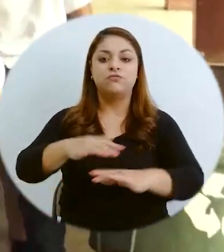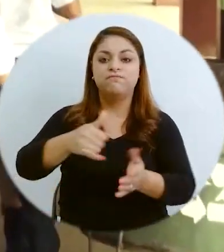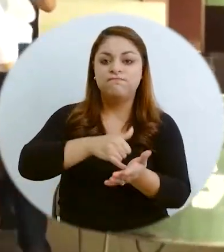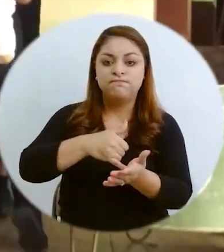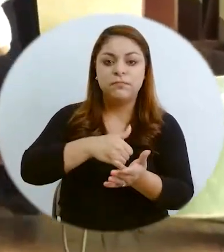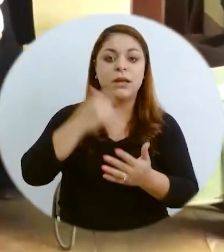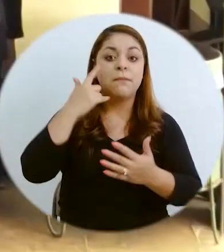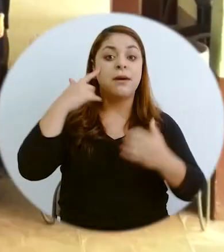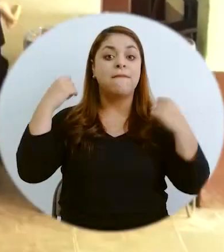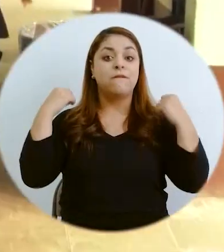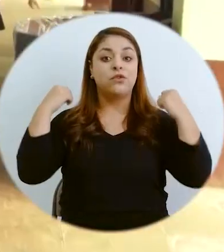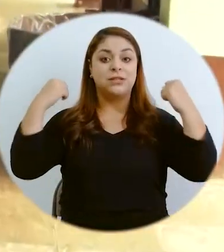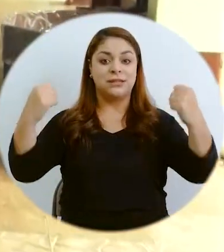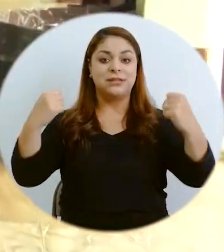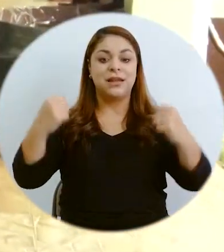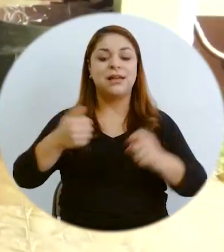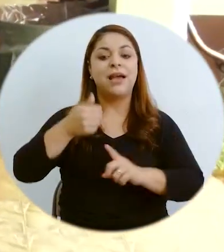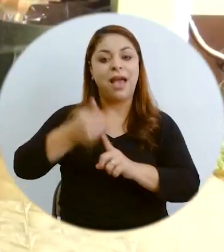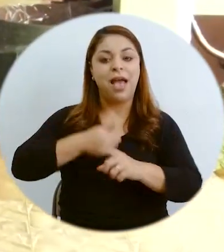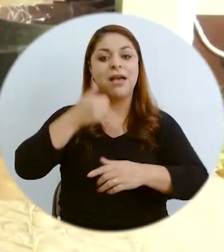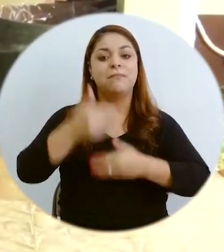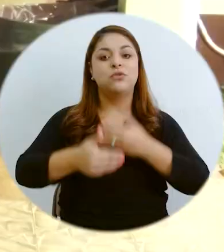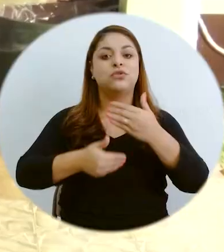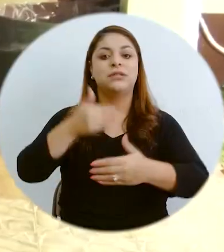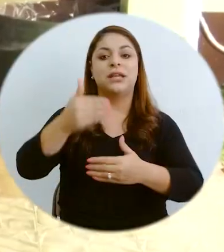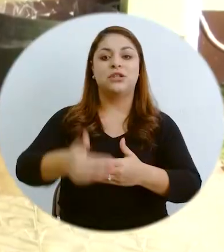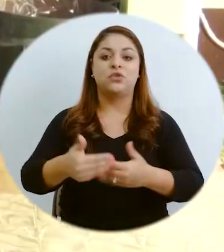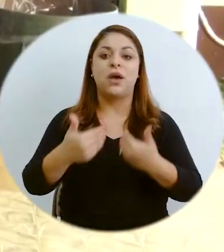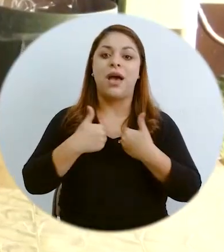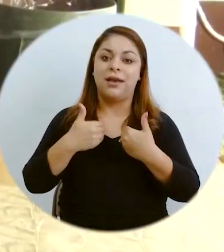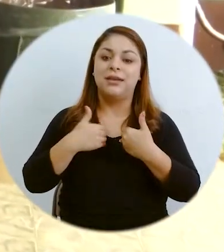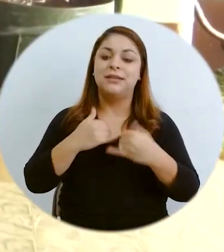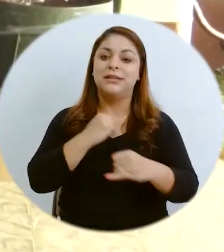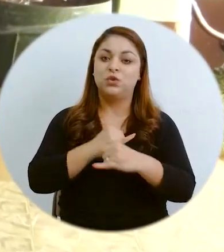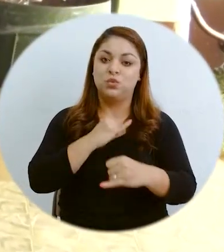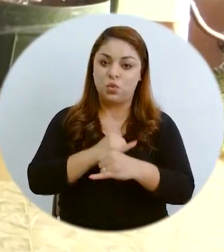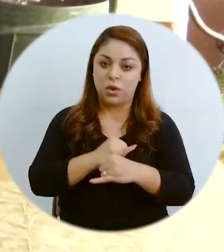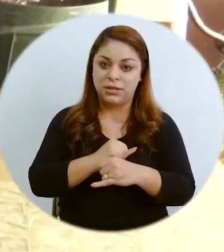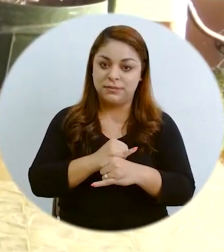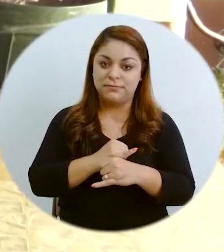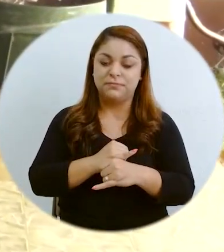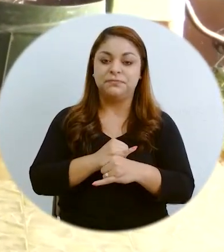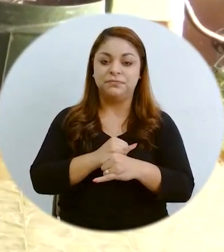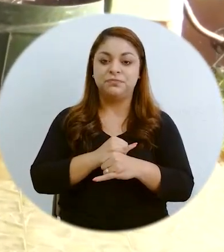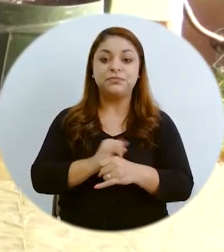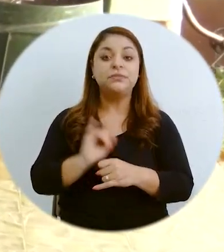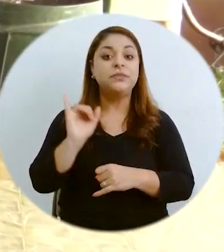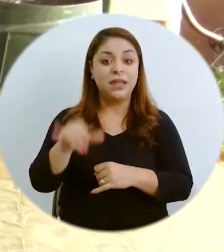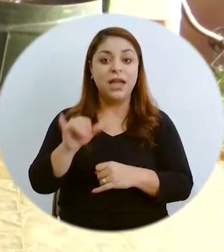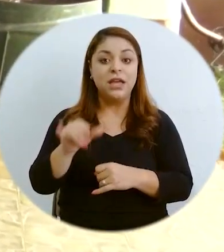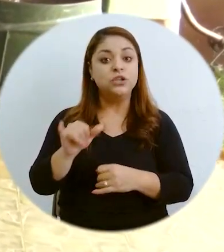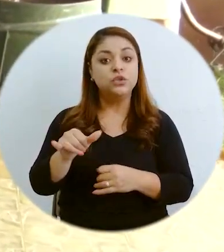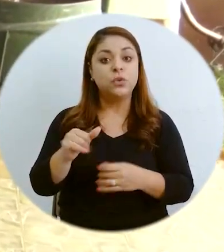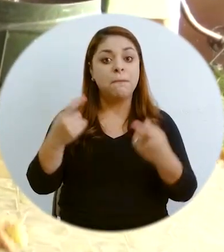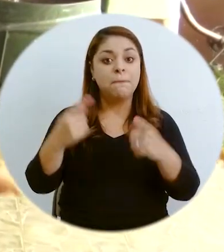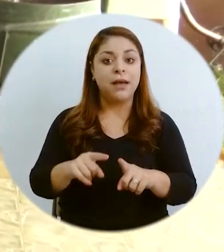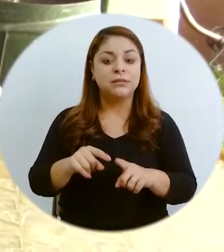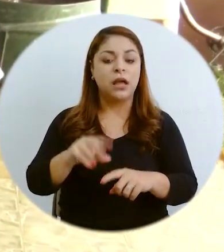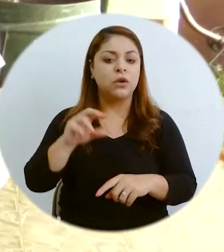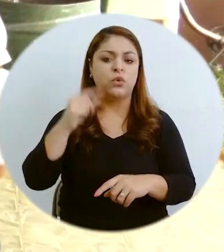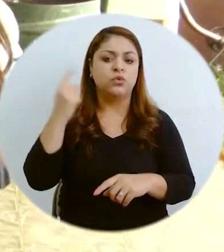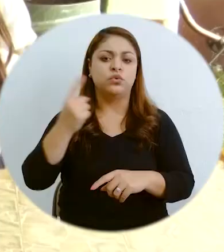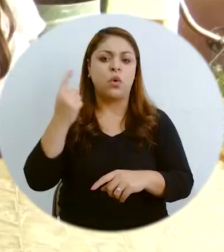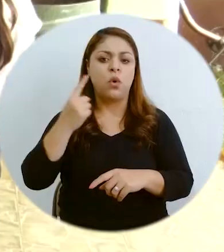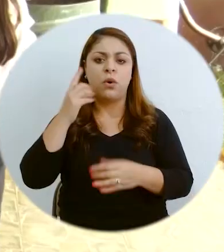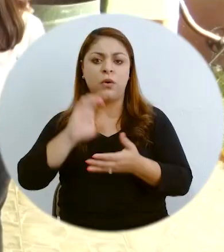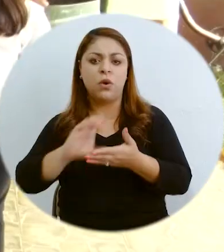que están debilitados para fortalecer cada proceso que se da en las instituciones. Y esto pasa